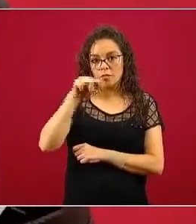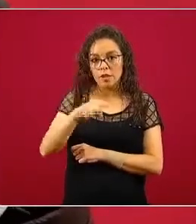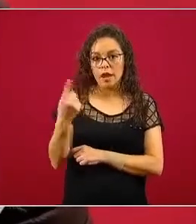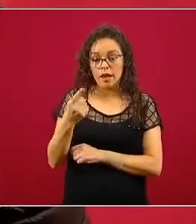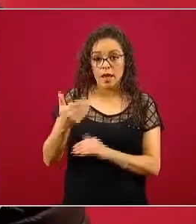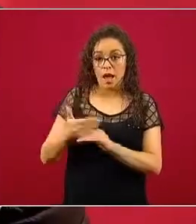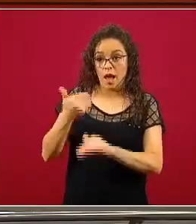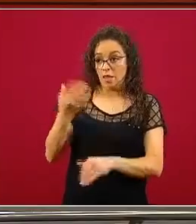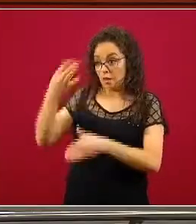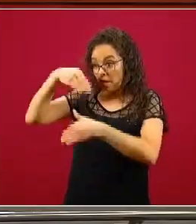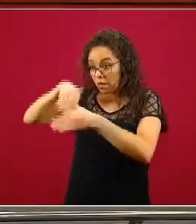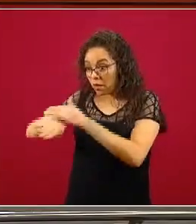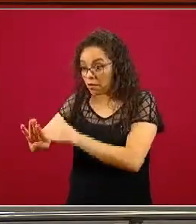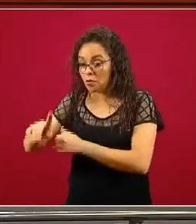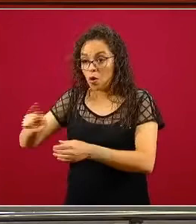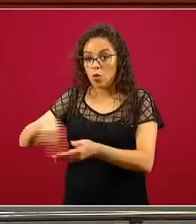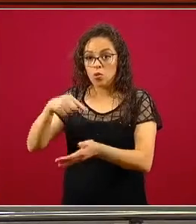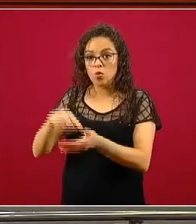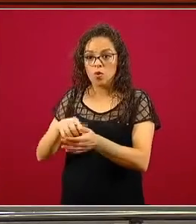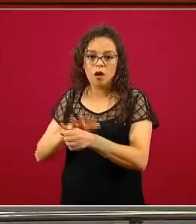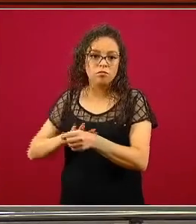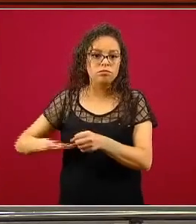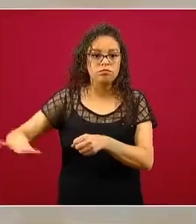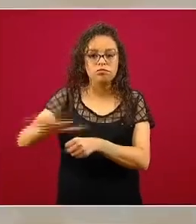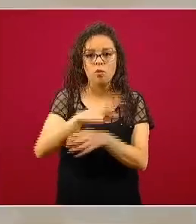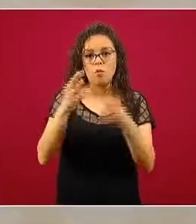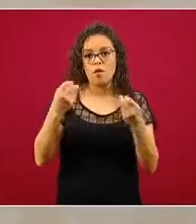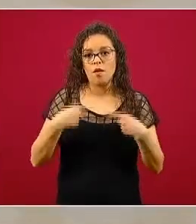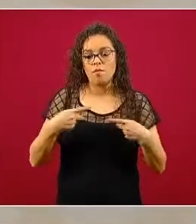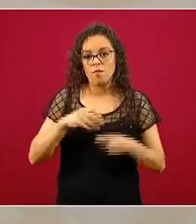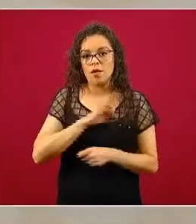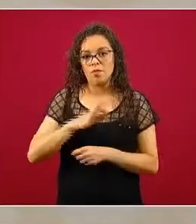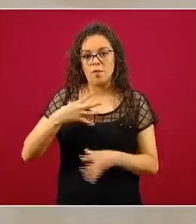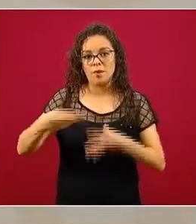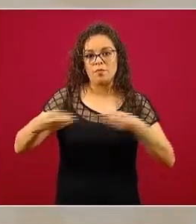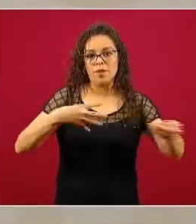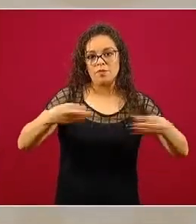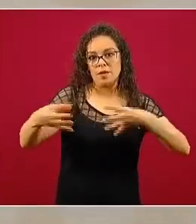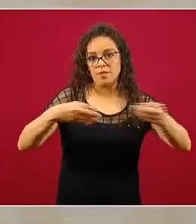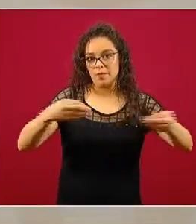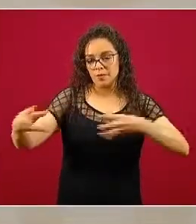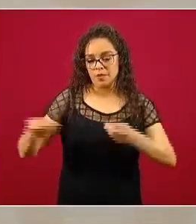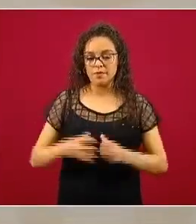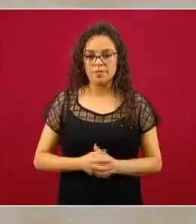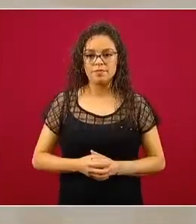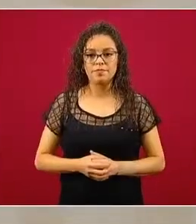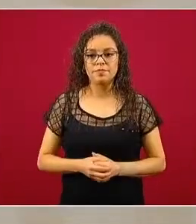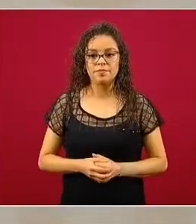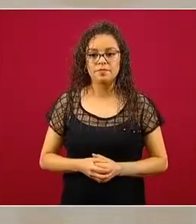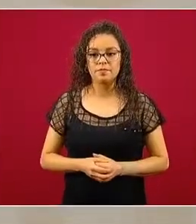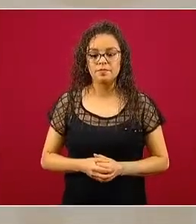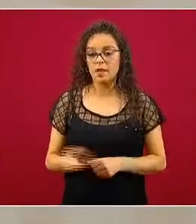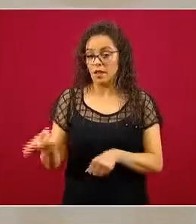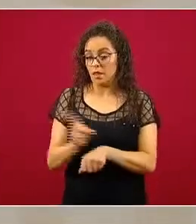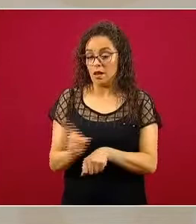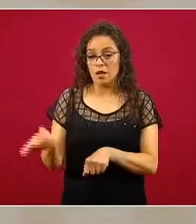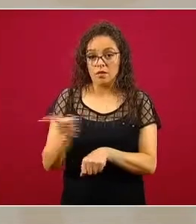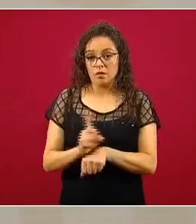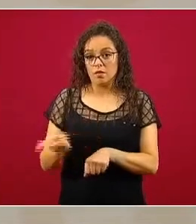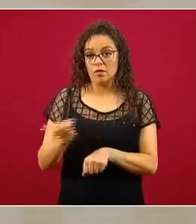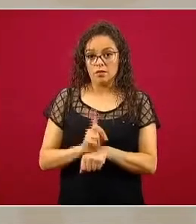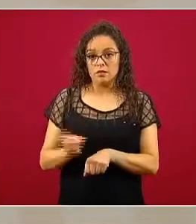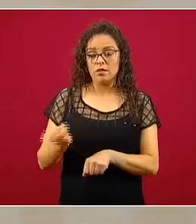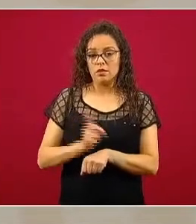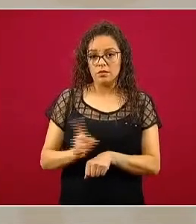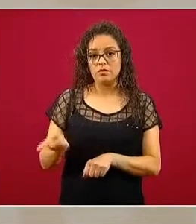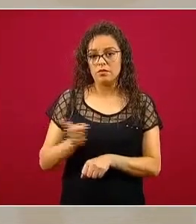área, lógicamente, donde pues puede haber mucho riesgo de transmisión como tal. Todos los días prácticamente